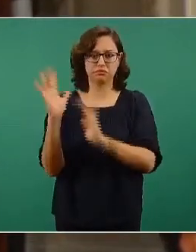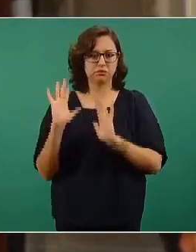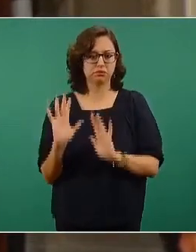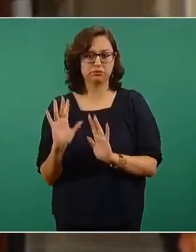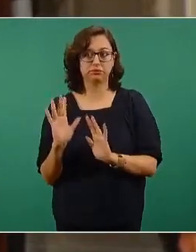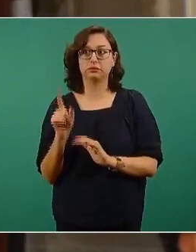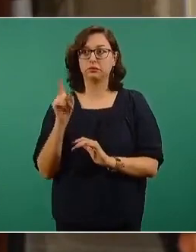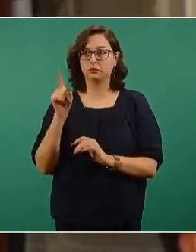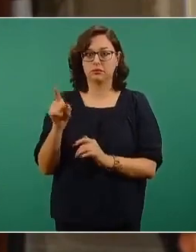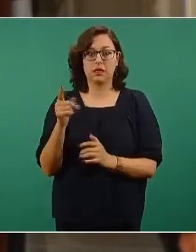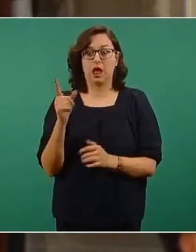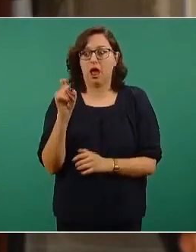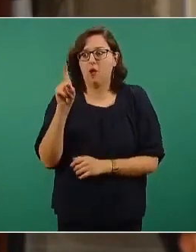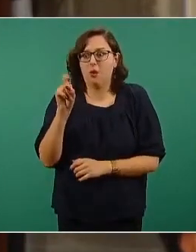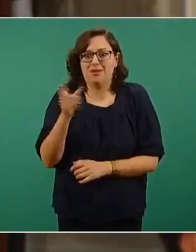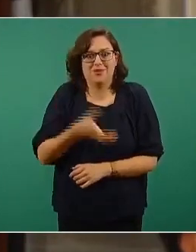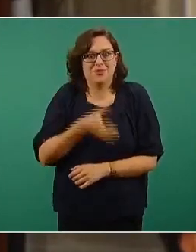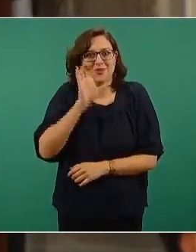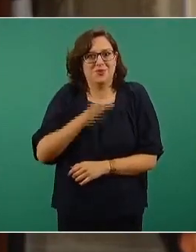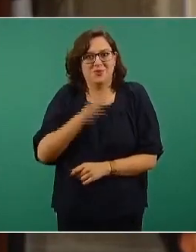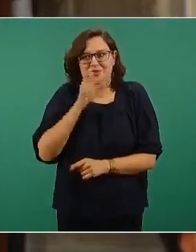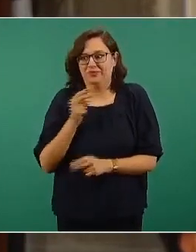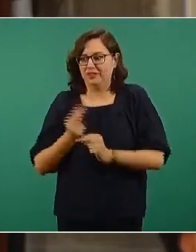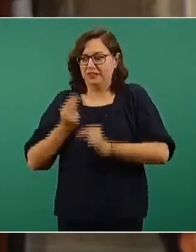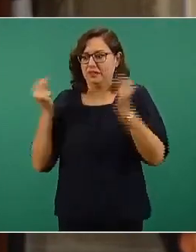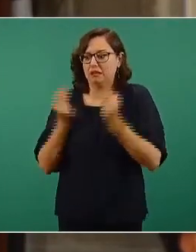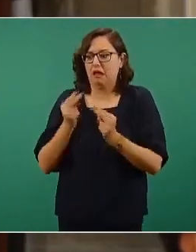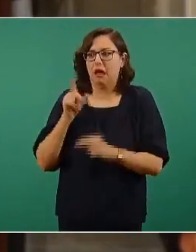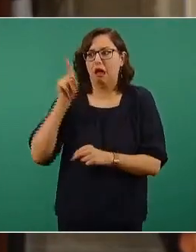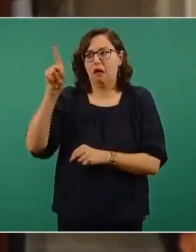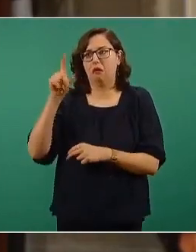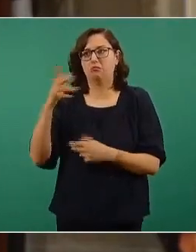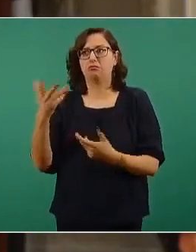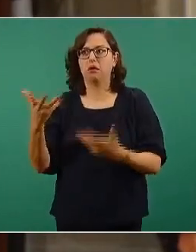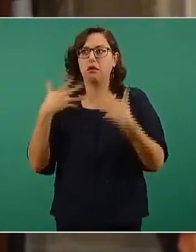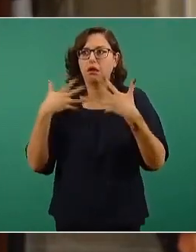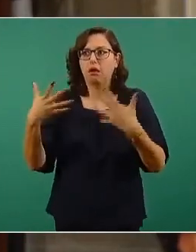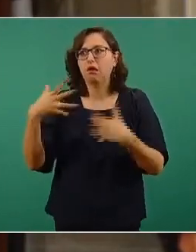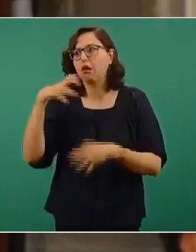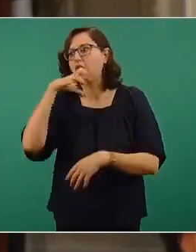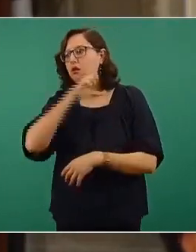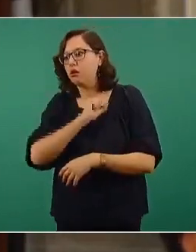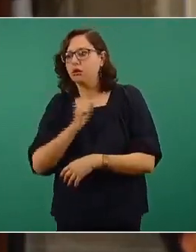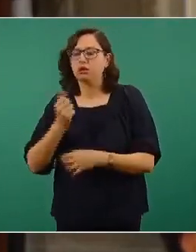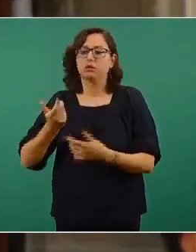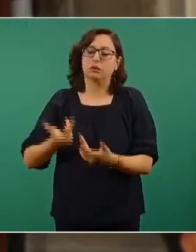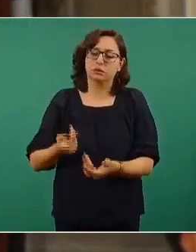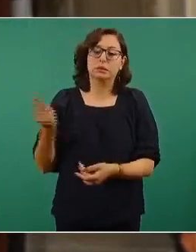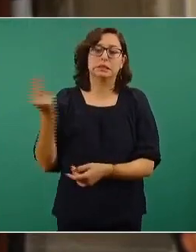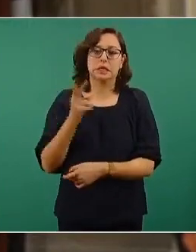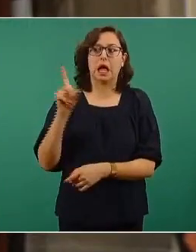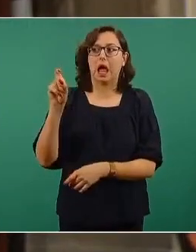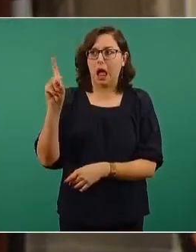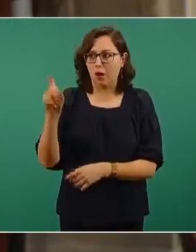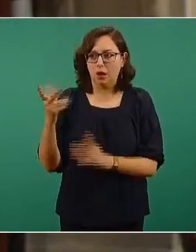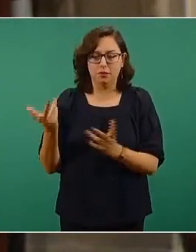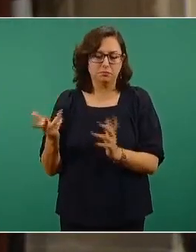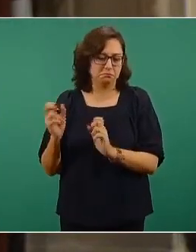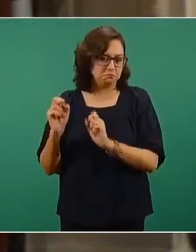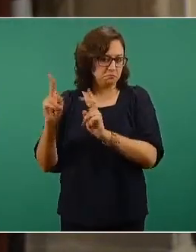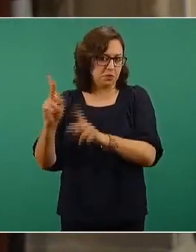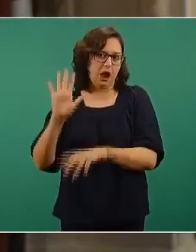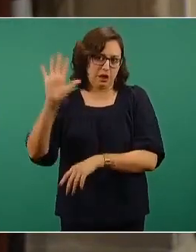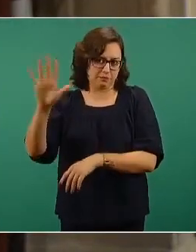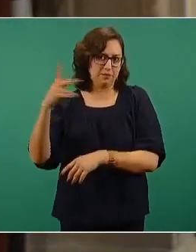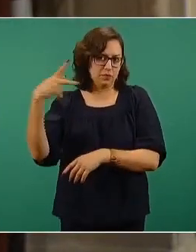olas de calor en Europa en los últimos años. Esto llevó a esta situación. Nosotros nos pusimos a investigar